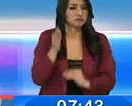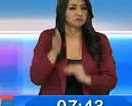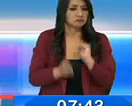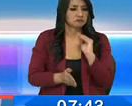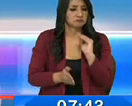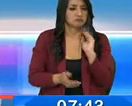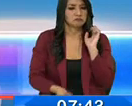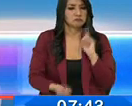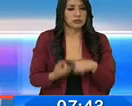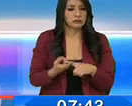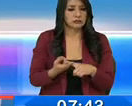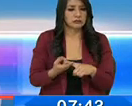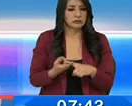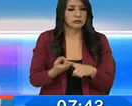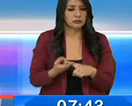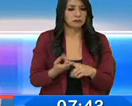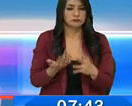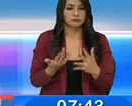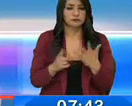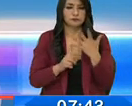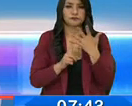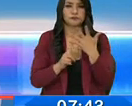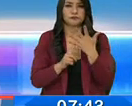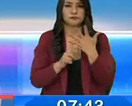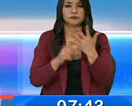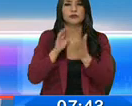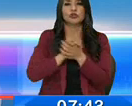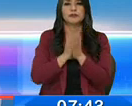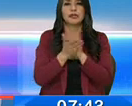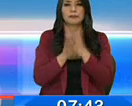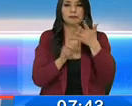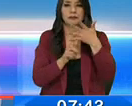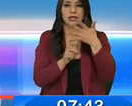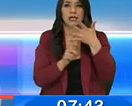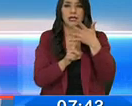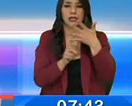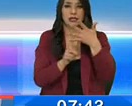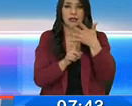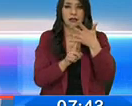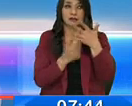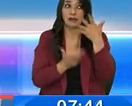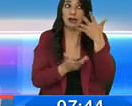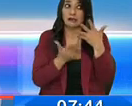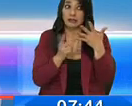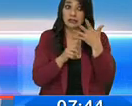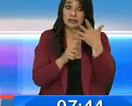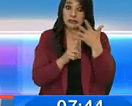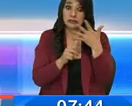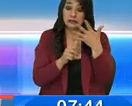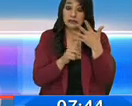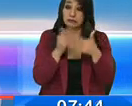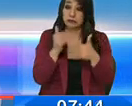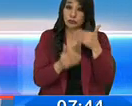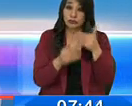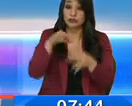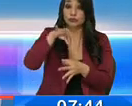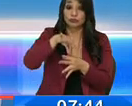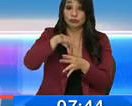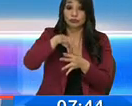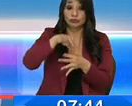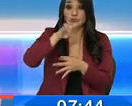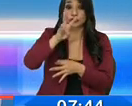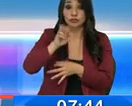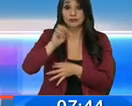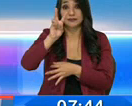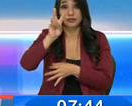esto, yo diría hasta finales de este mes, de tal suerte de llegar hacia el proceso electoral del